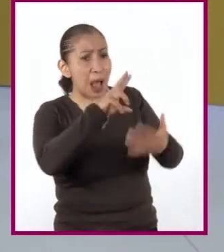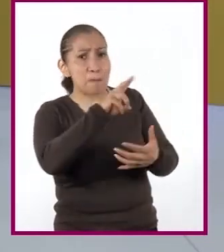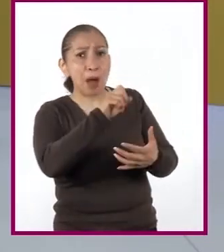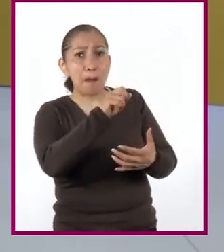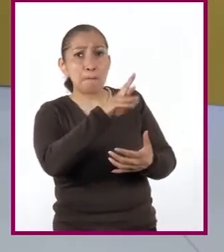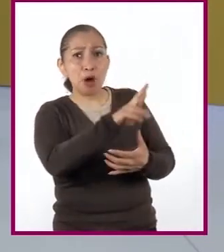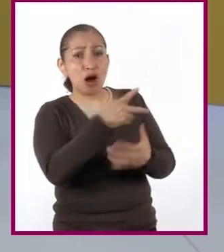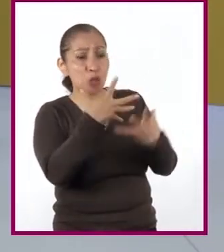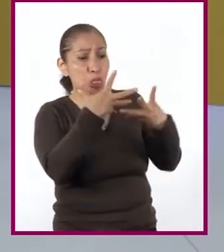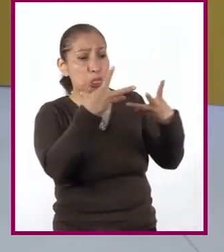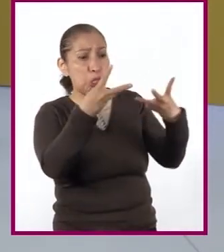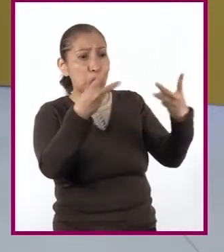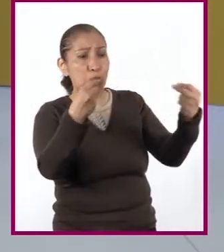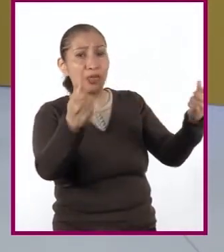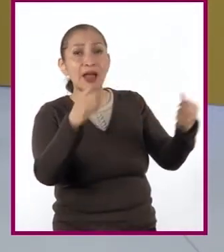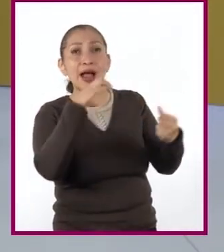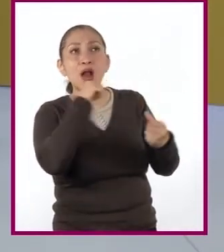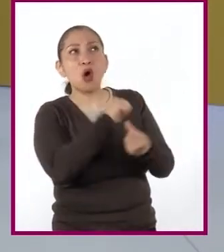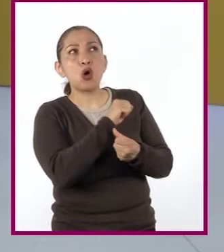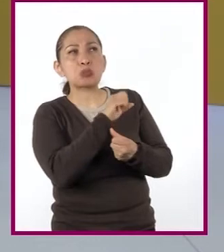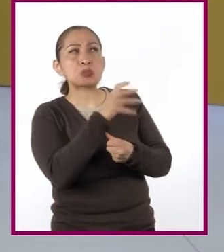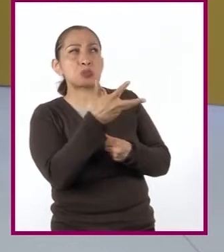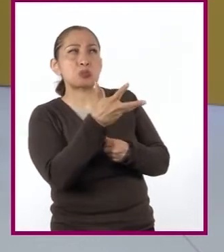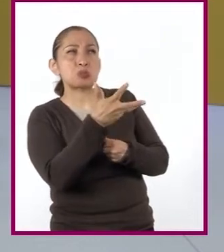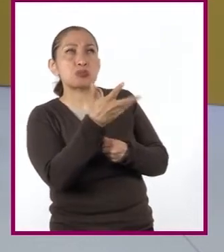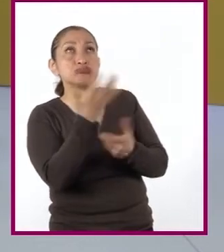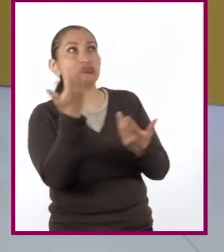están disipando un calor de entre